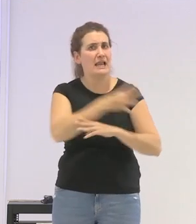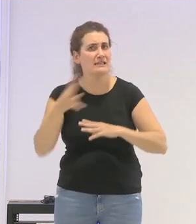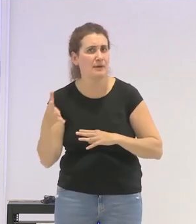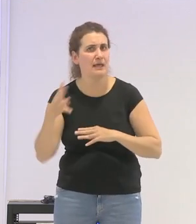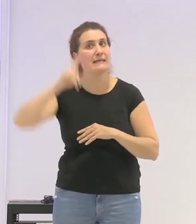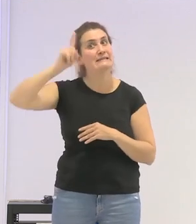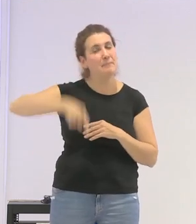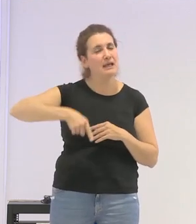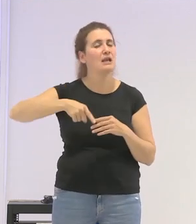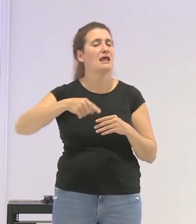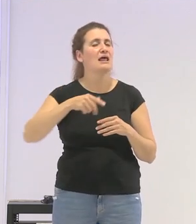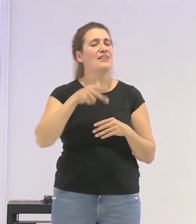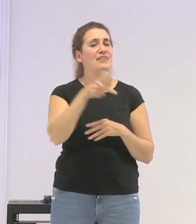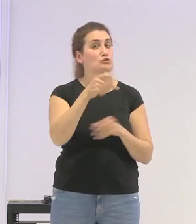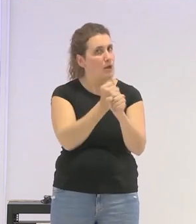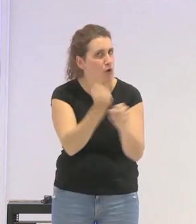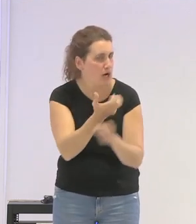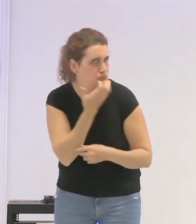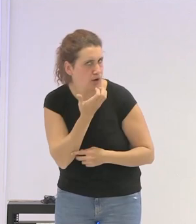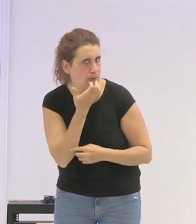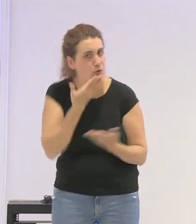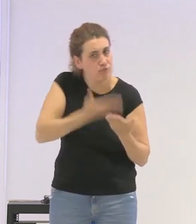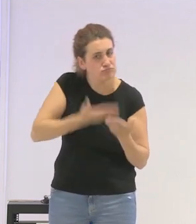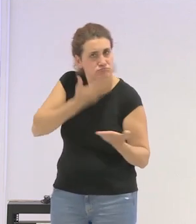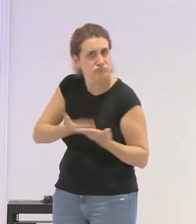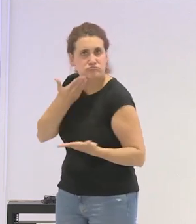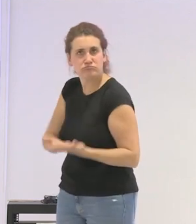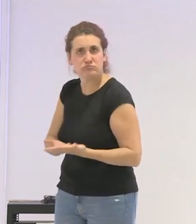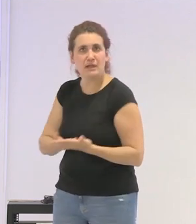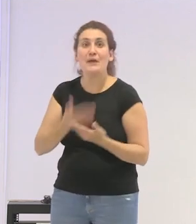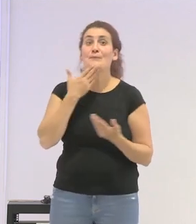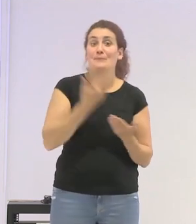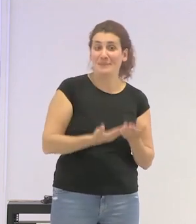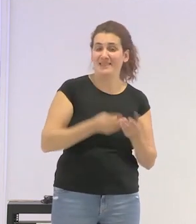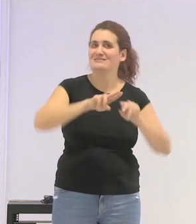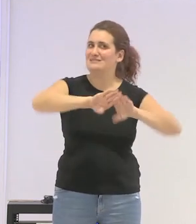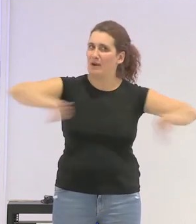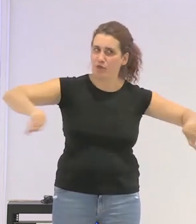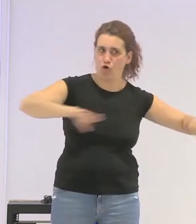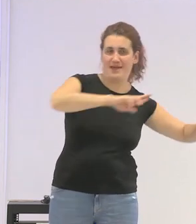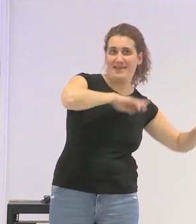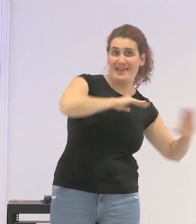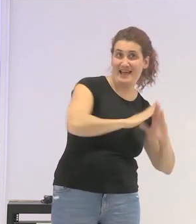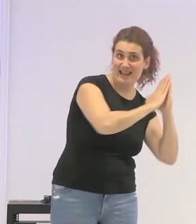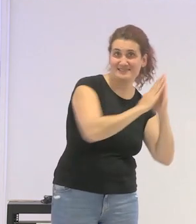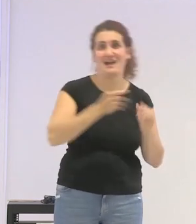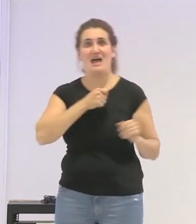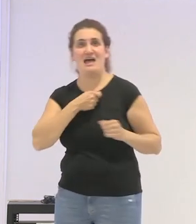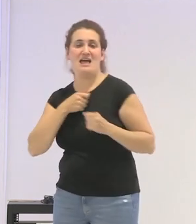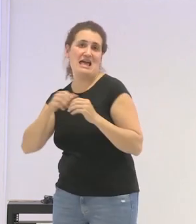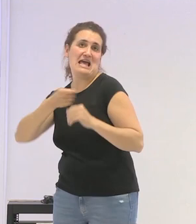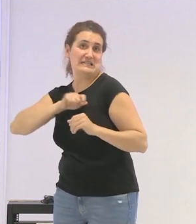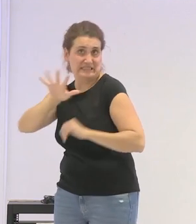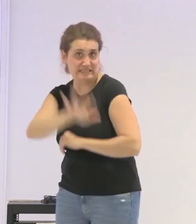tienen reivindicaciones en derechos laborales, piden la separación entre Iglesia y Estado, que eso es importante para poder seguir